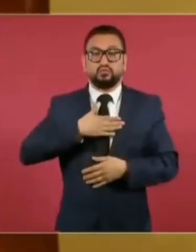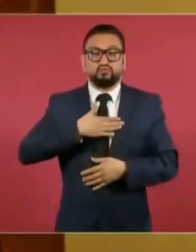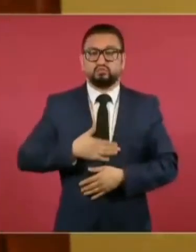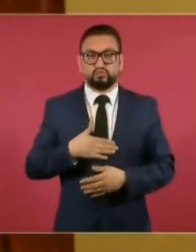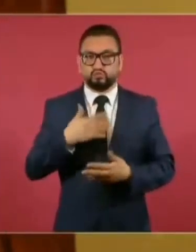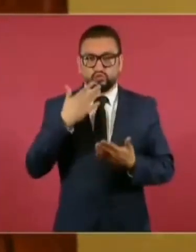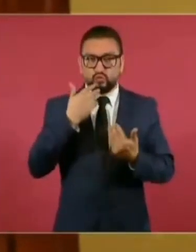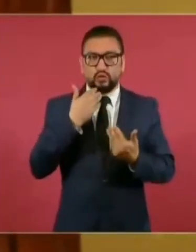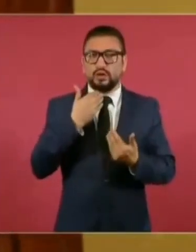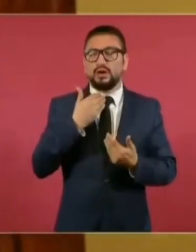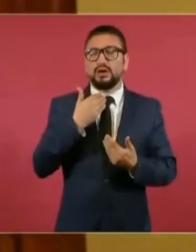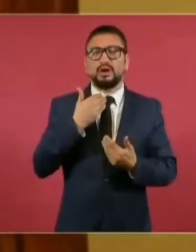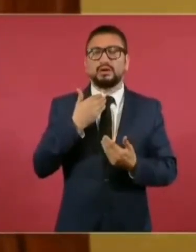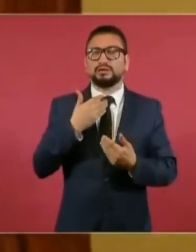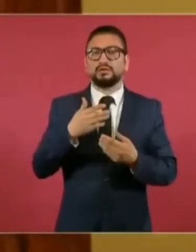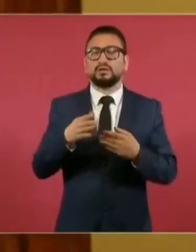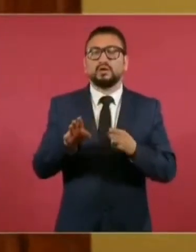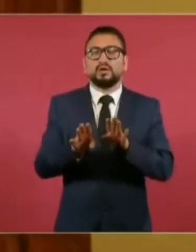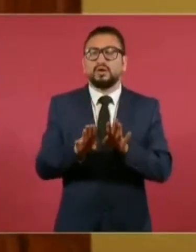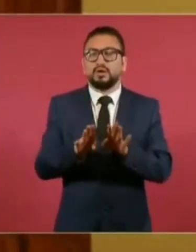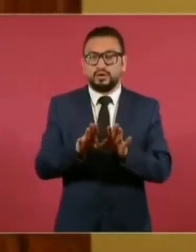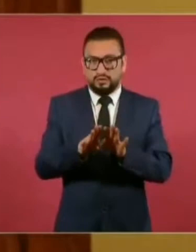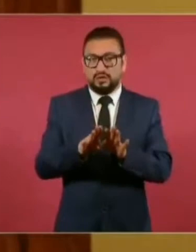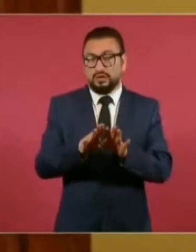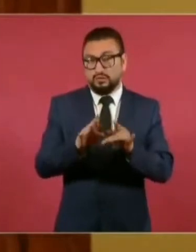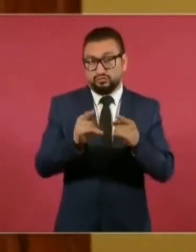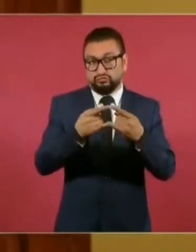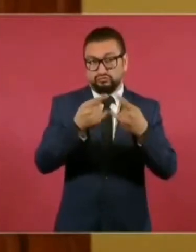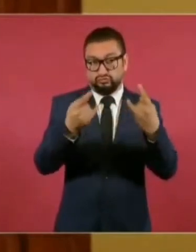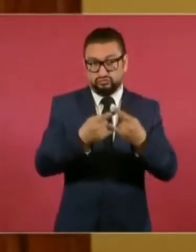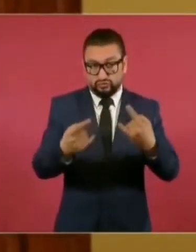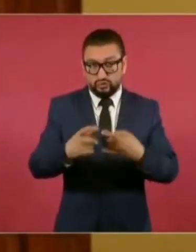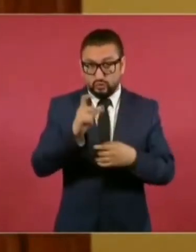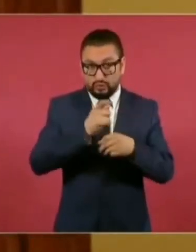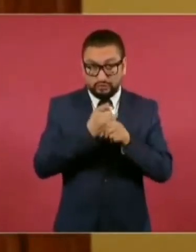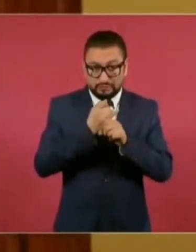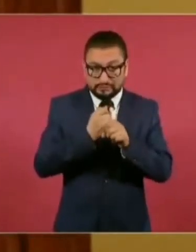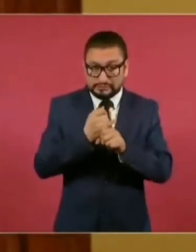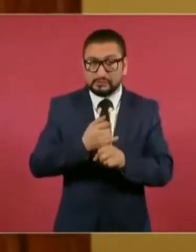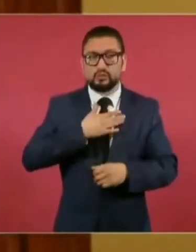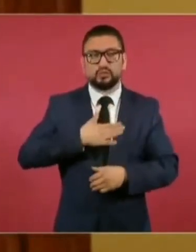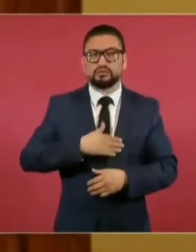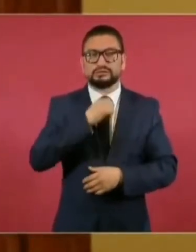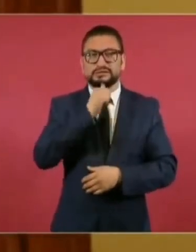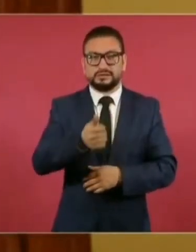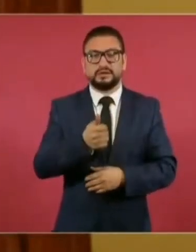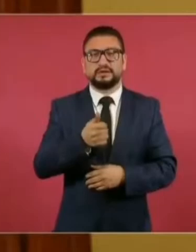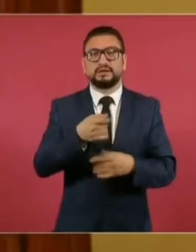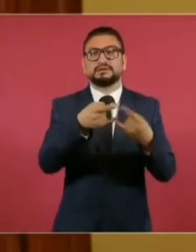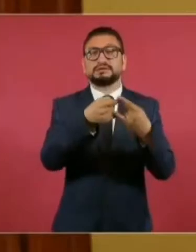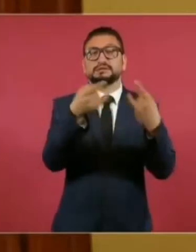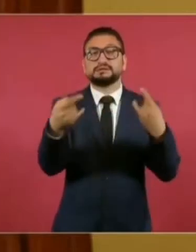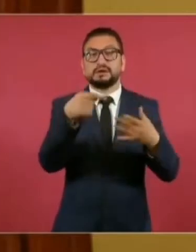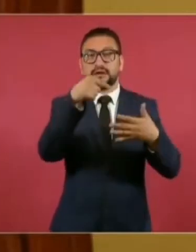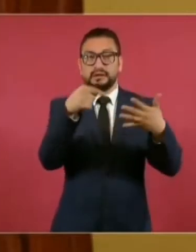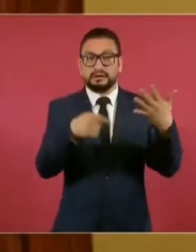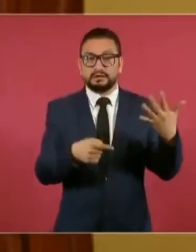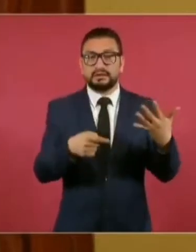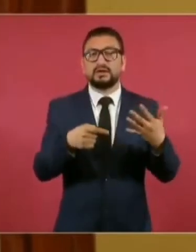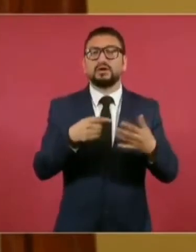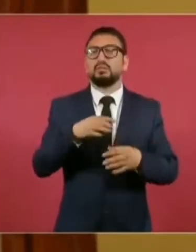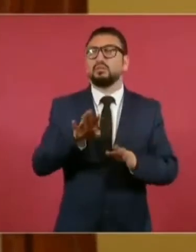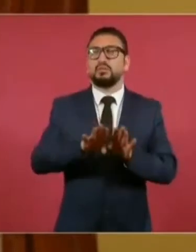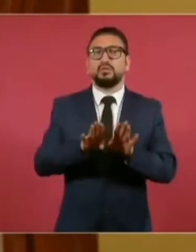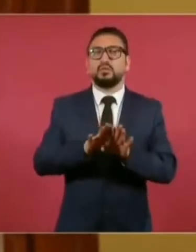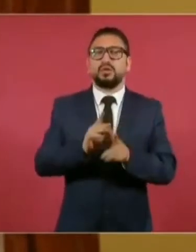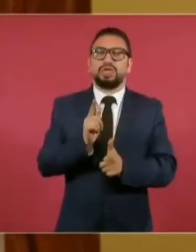justicia o de impartición de justicia en algunos de estos casos. Casos que hace justicia